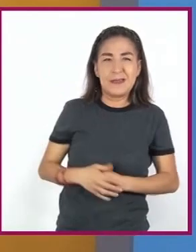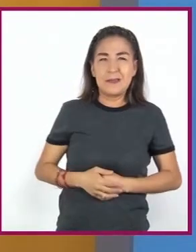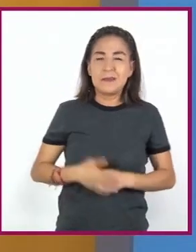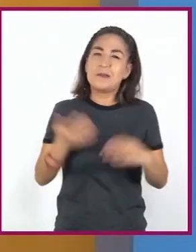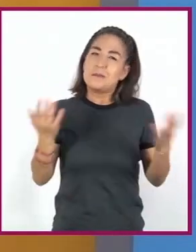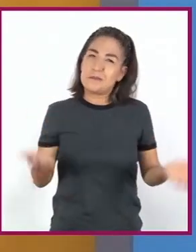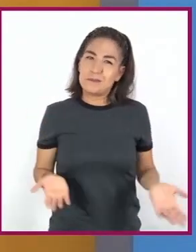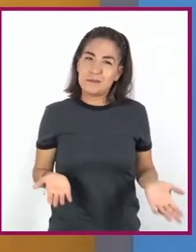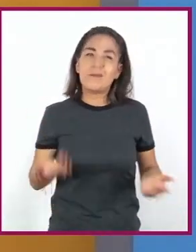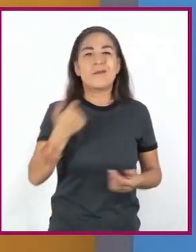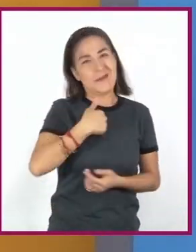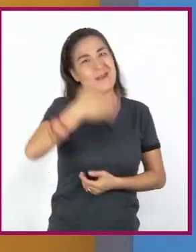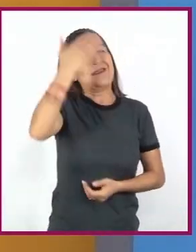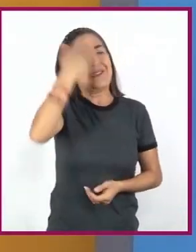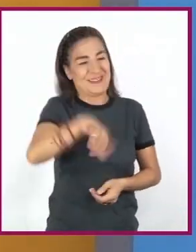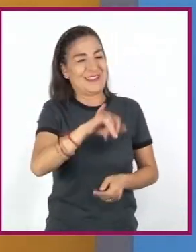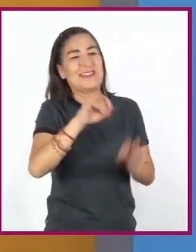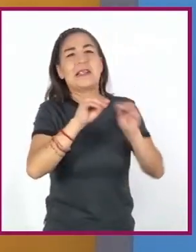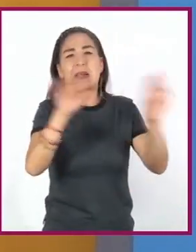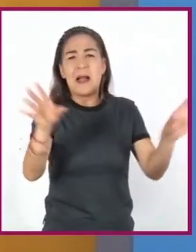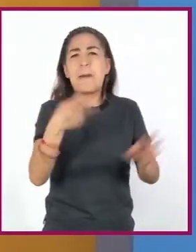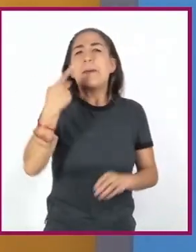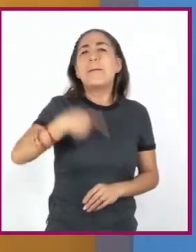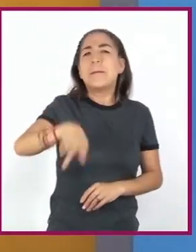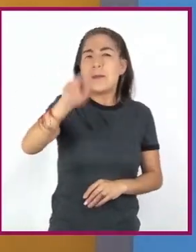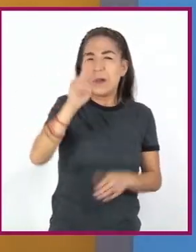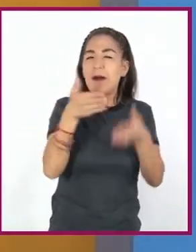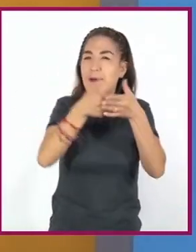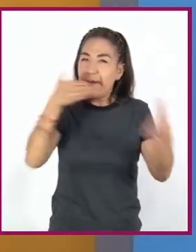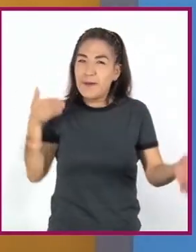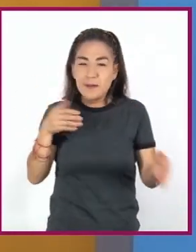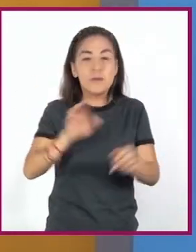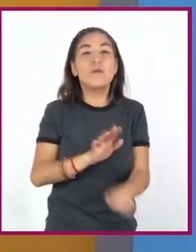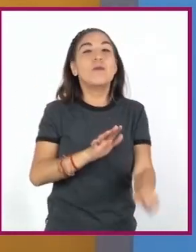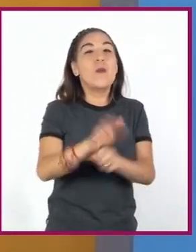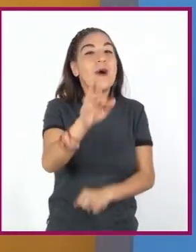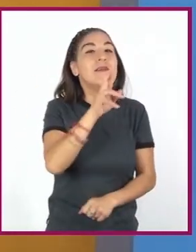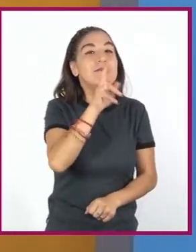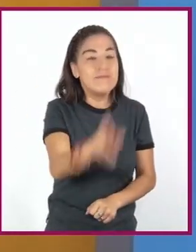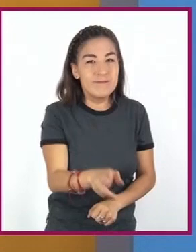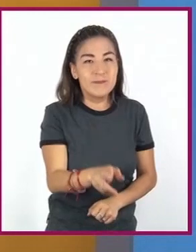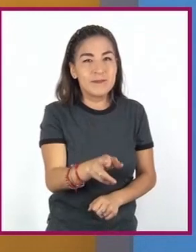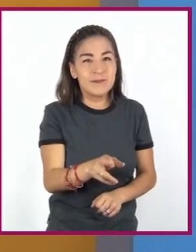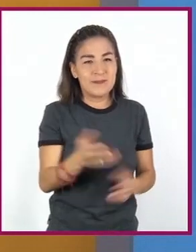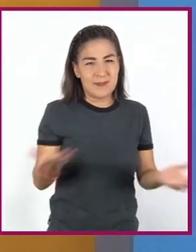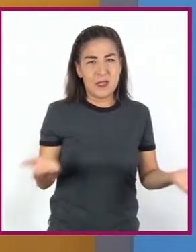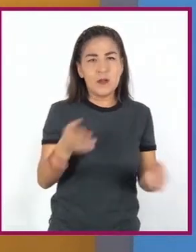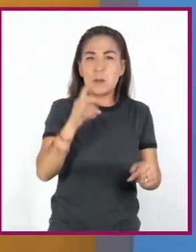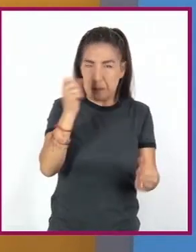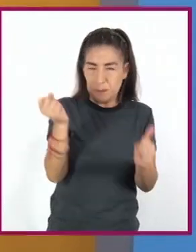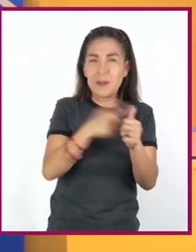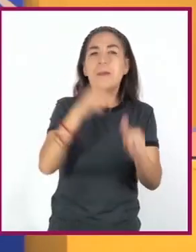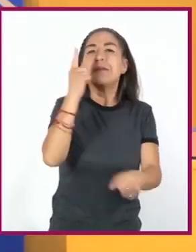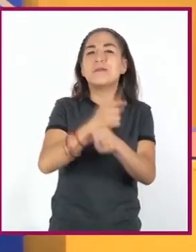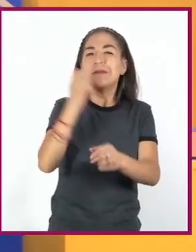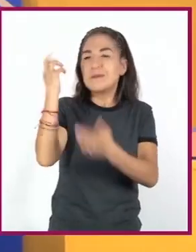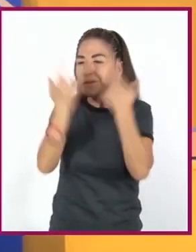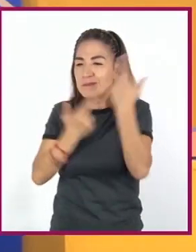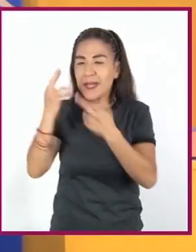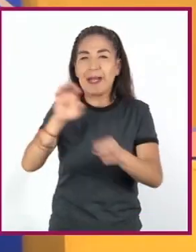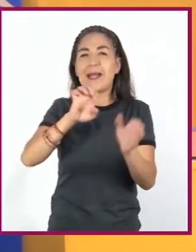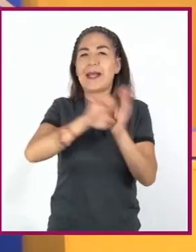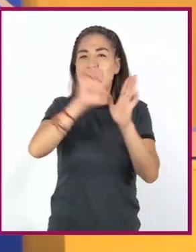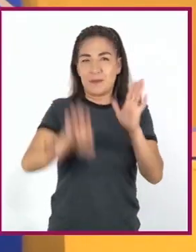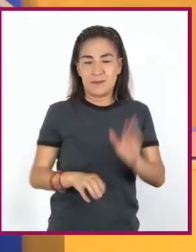Bueno, claro que sí, profesora. Pero antes de dar las respuestas, ¿por qué no analizamos un ejemplo?